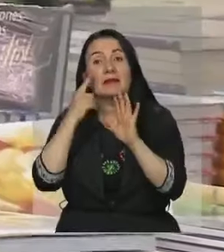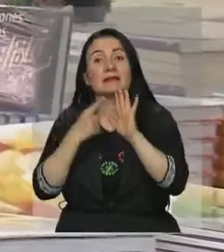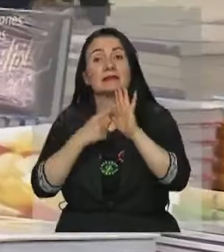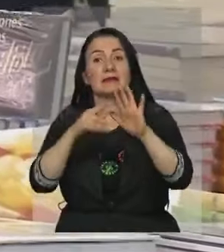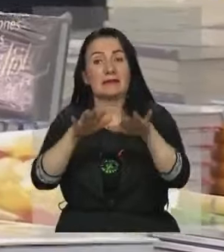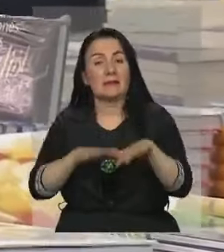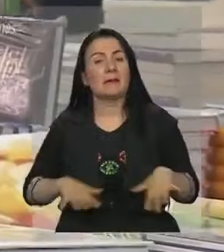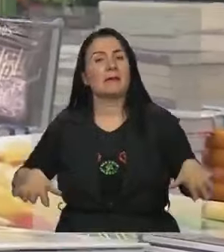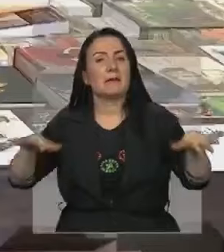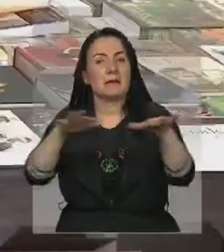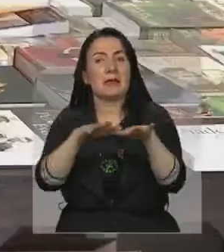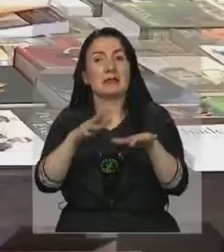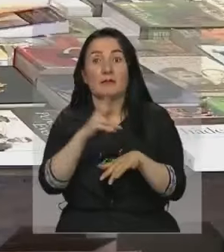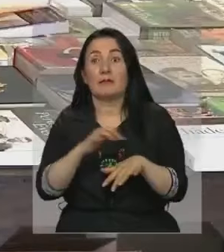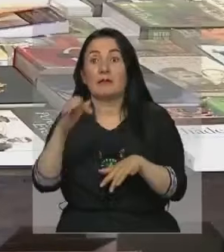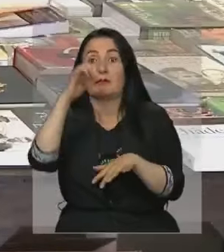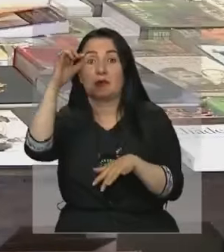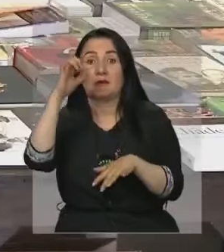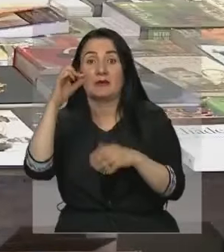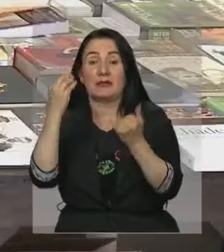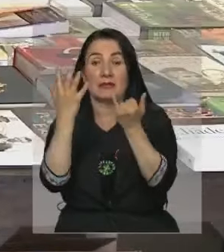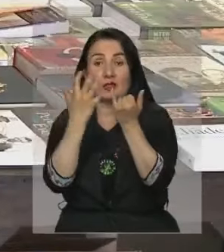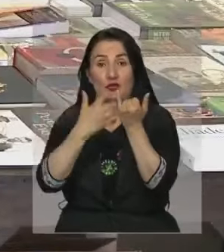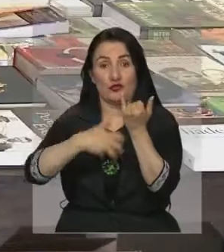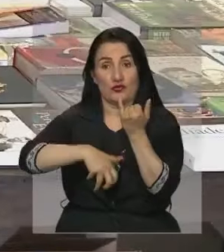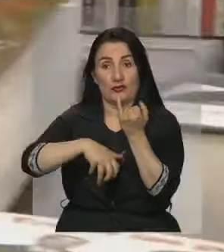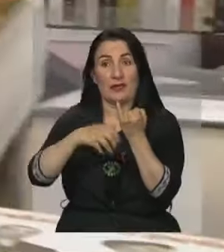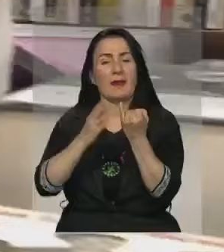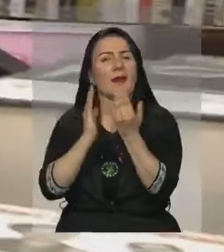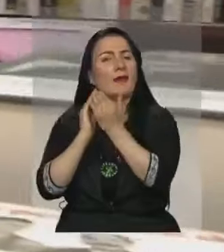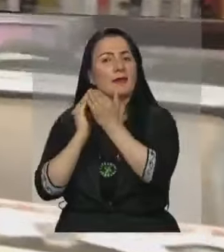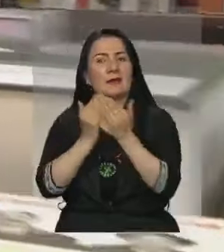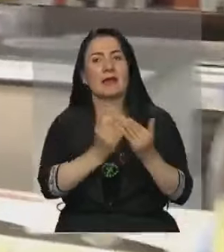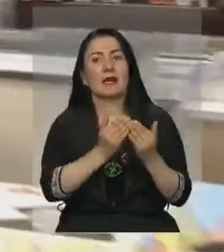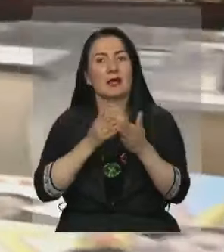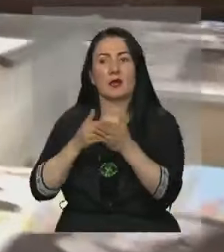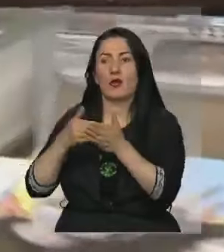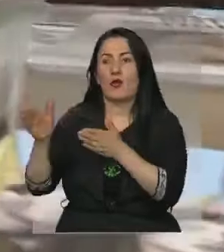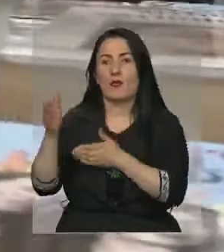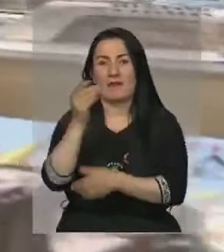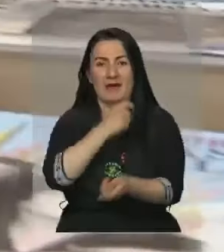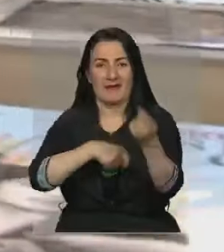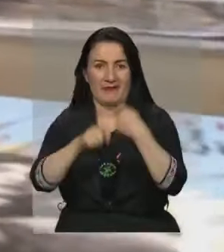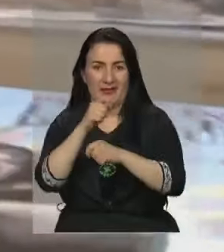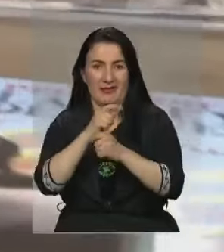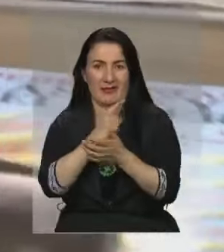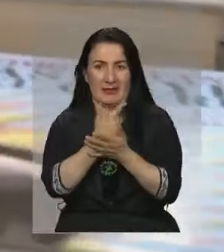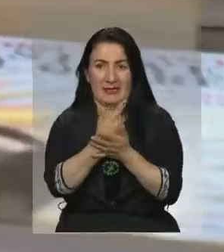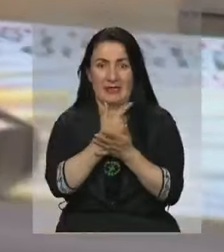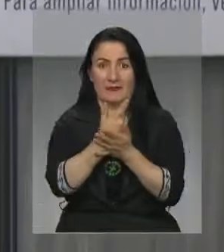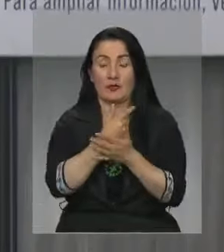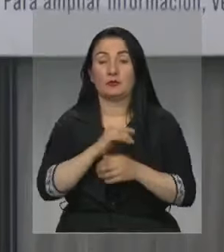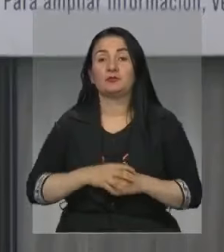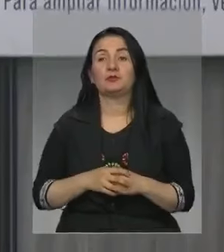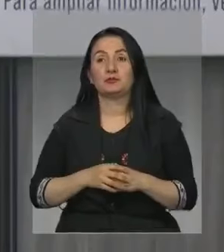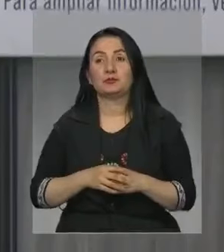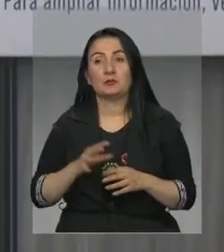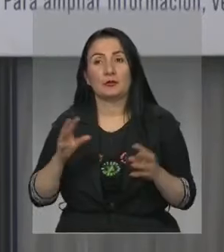un espacio que contará con profesionales de la industria editorial dedicada a la compra y venta de libros. Vamos a